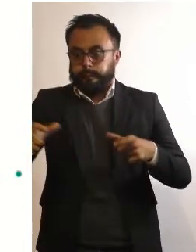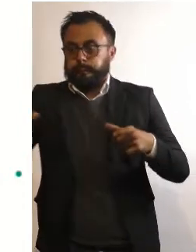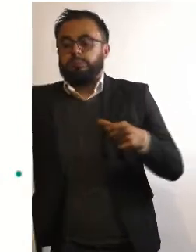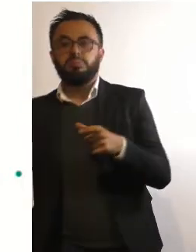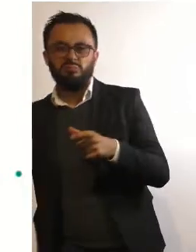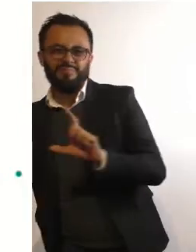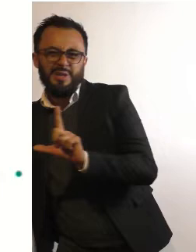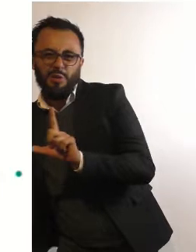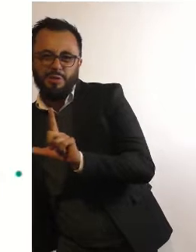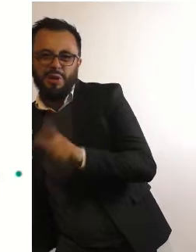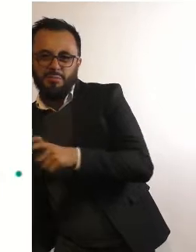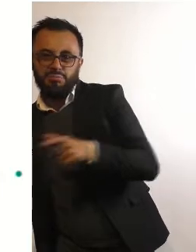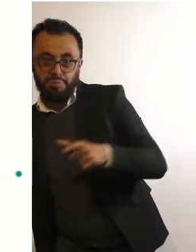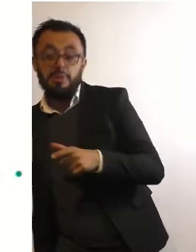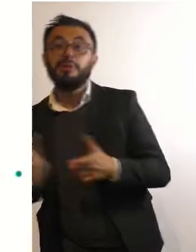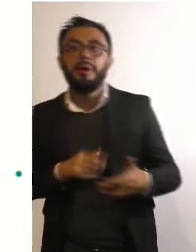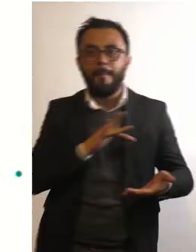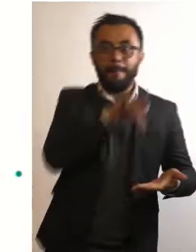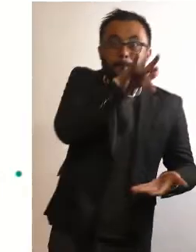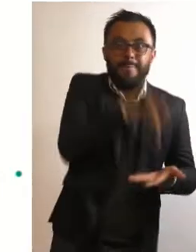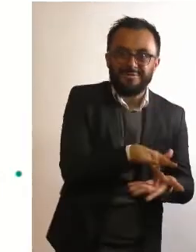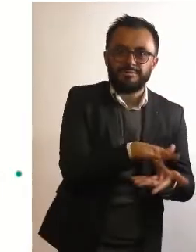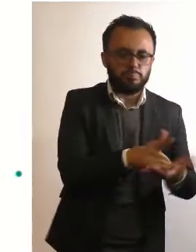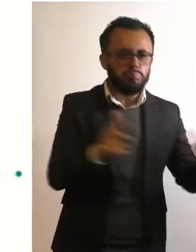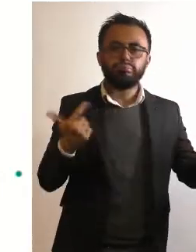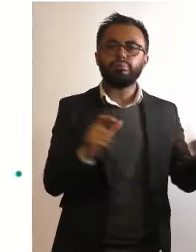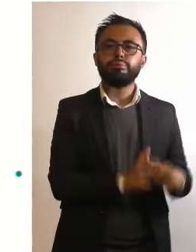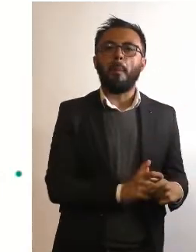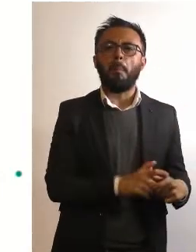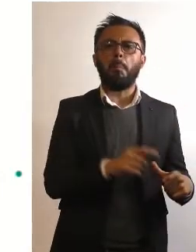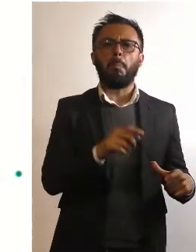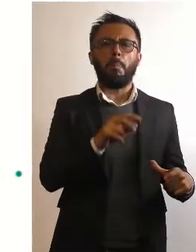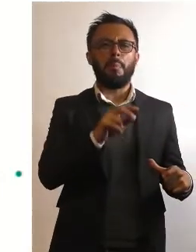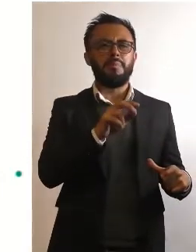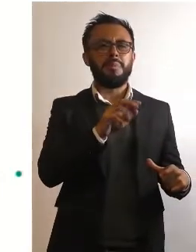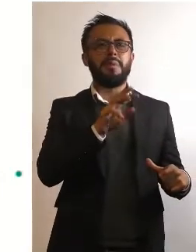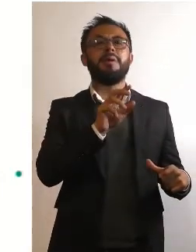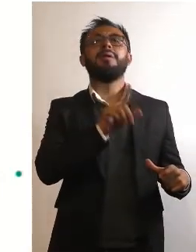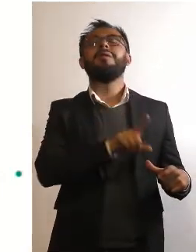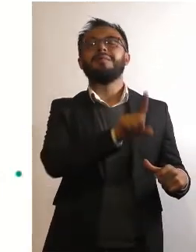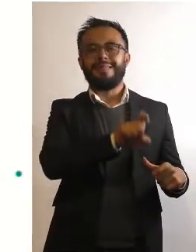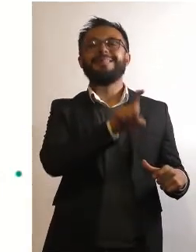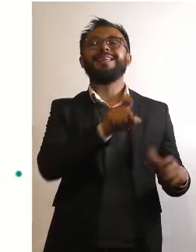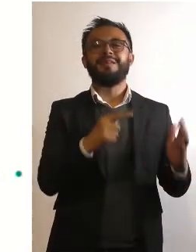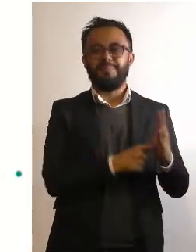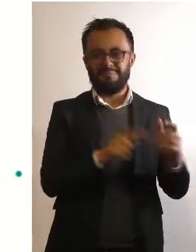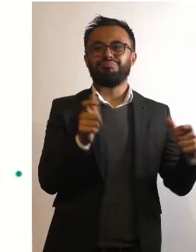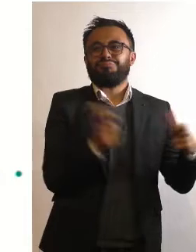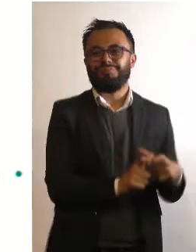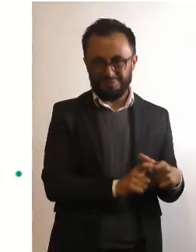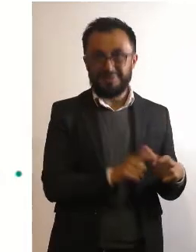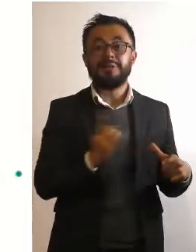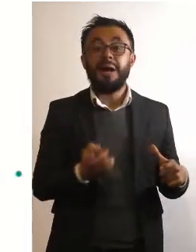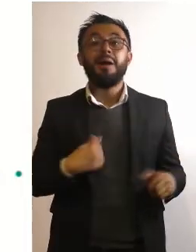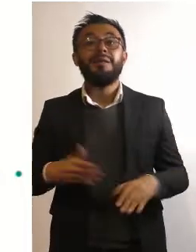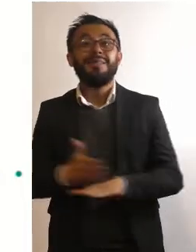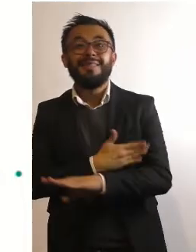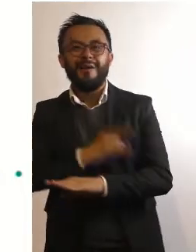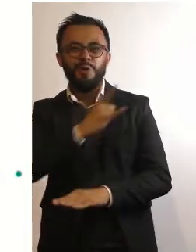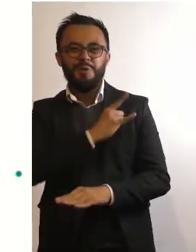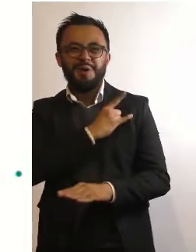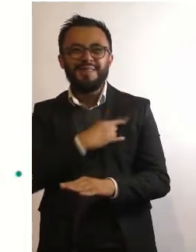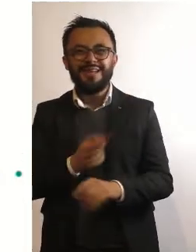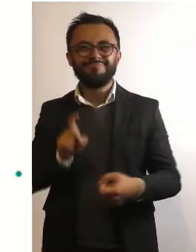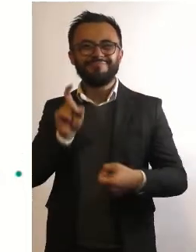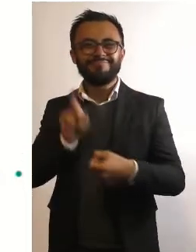ha reducido a 66.000. Y la oferta de programas académicos de pregrado se ha incrementado